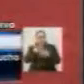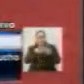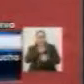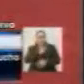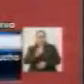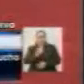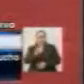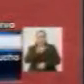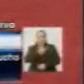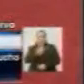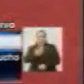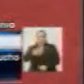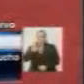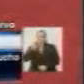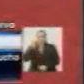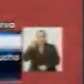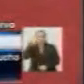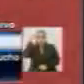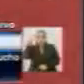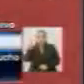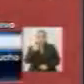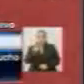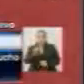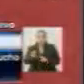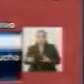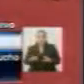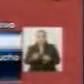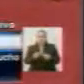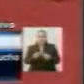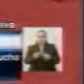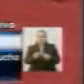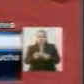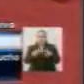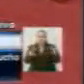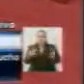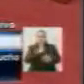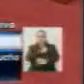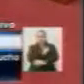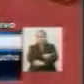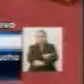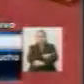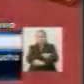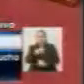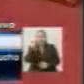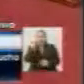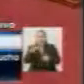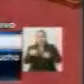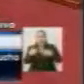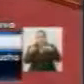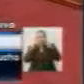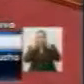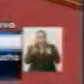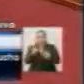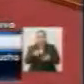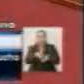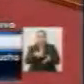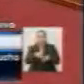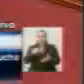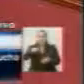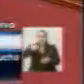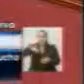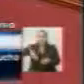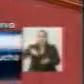gobierno del presidente García viene haciendo inmensos esfuerzos para atender esta deuda